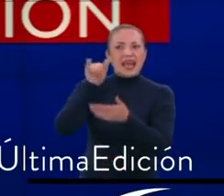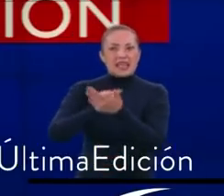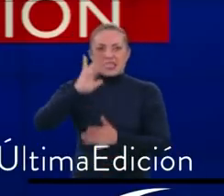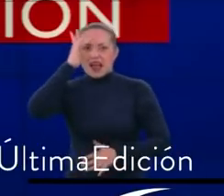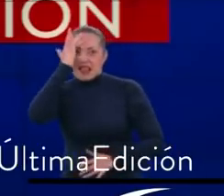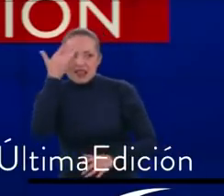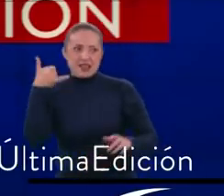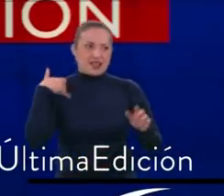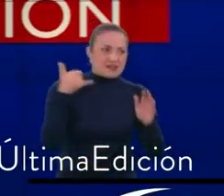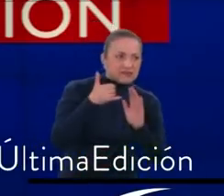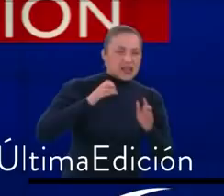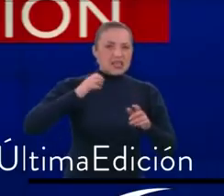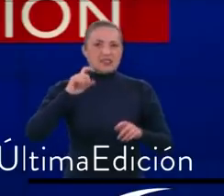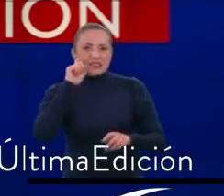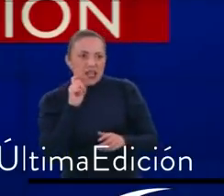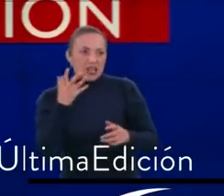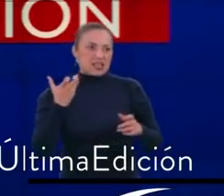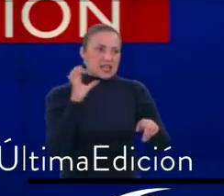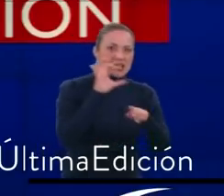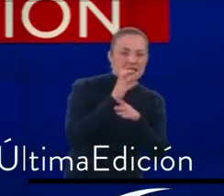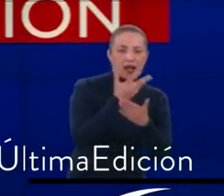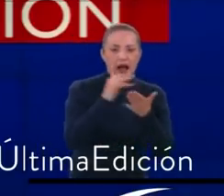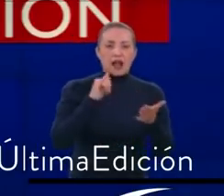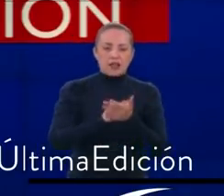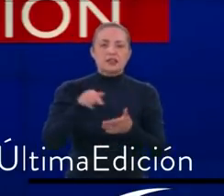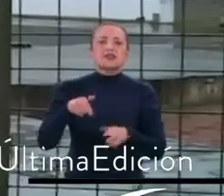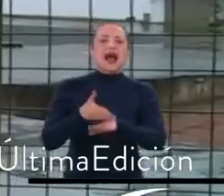Noticias Caracol había registrado el escándalo desde el lunes.